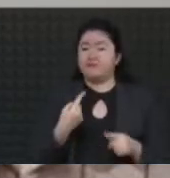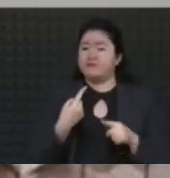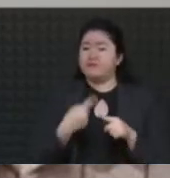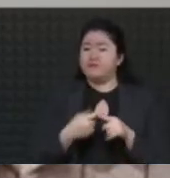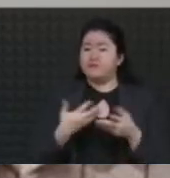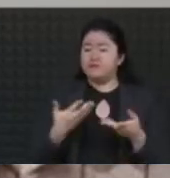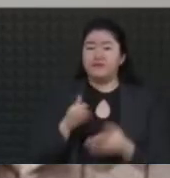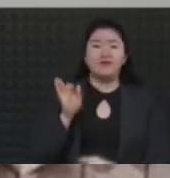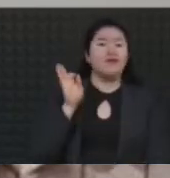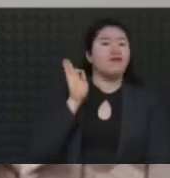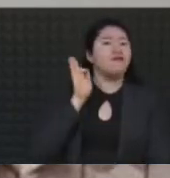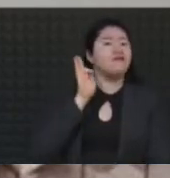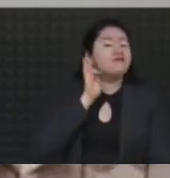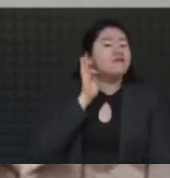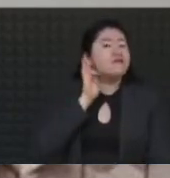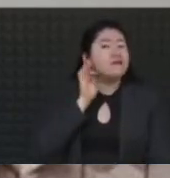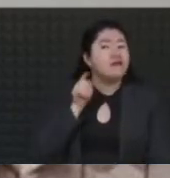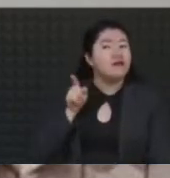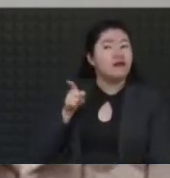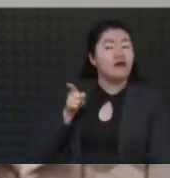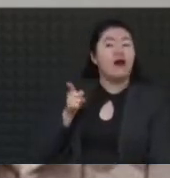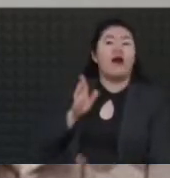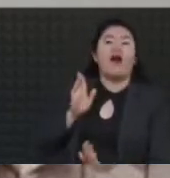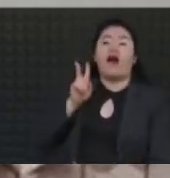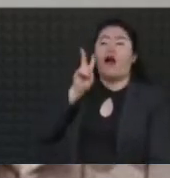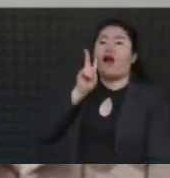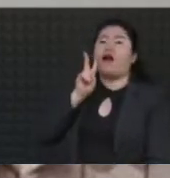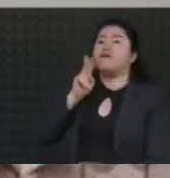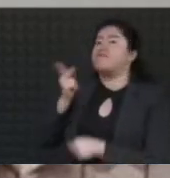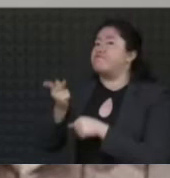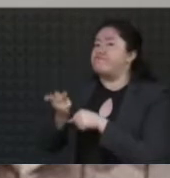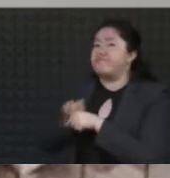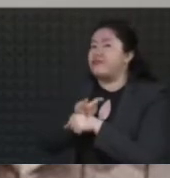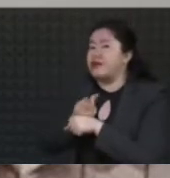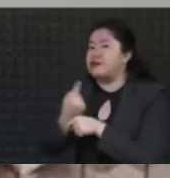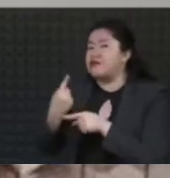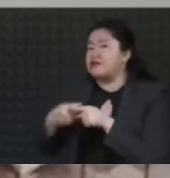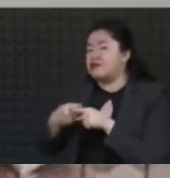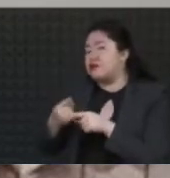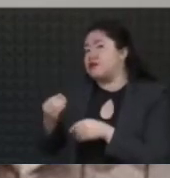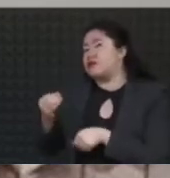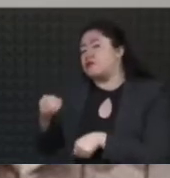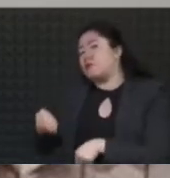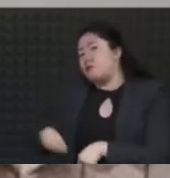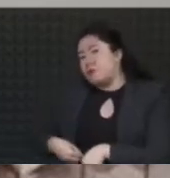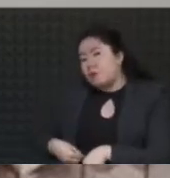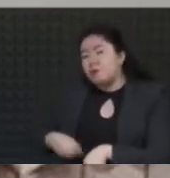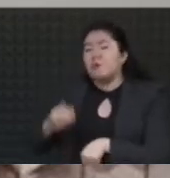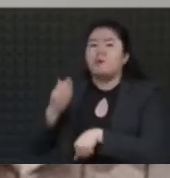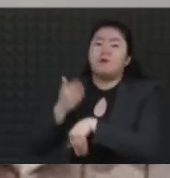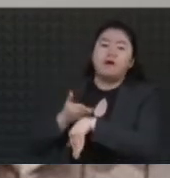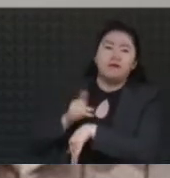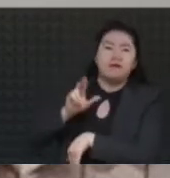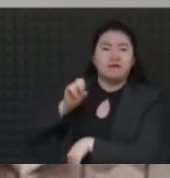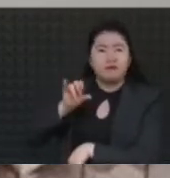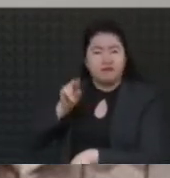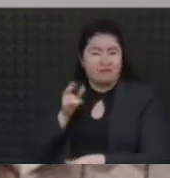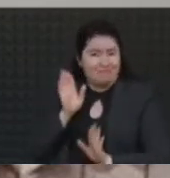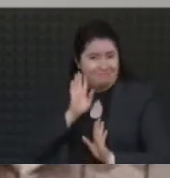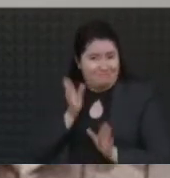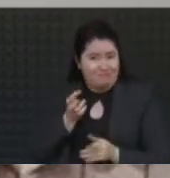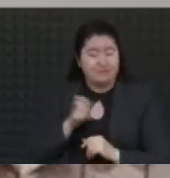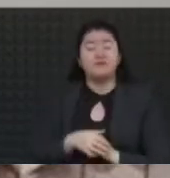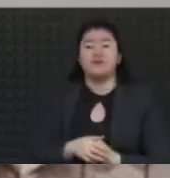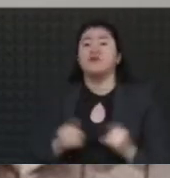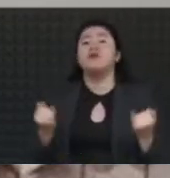autónoma de la Fiscalía, las implicaciones que esto tiene, pero es muy claro el dictamen y está a la vista de todo público